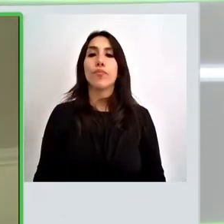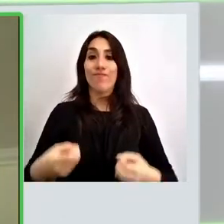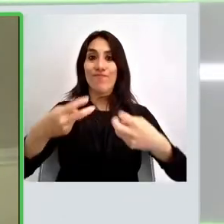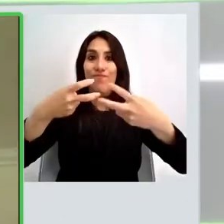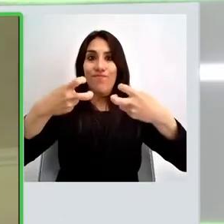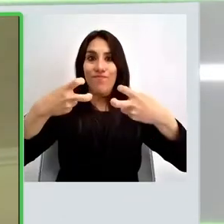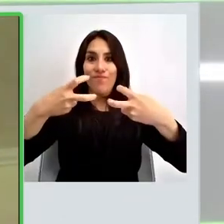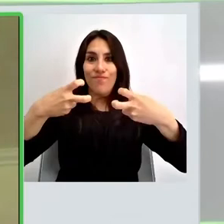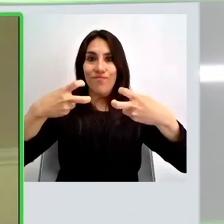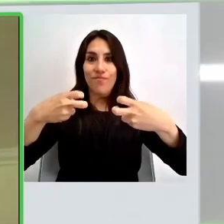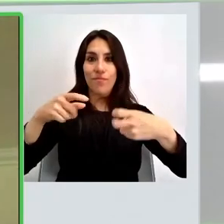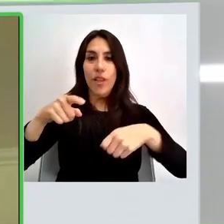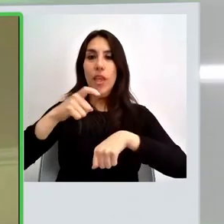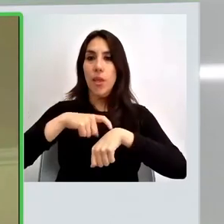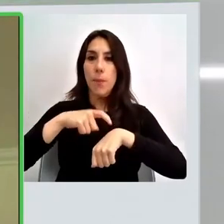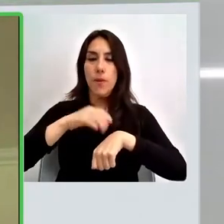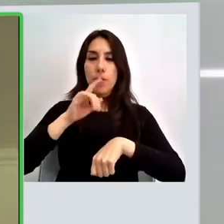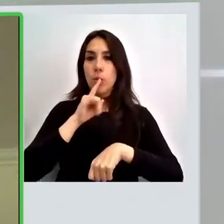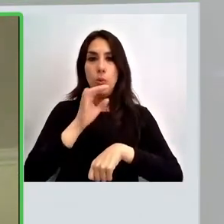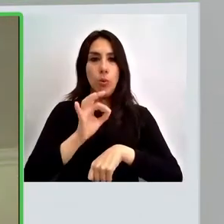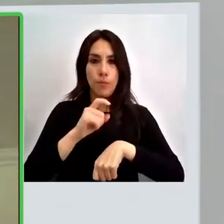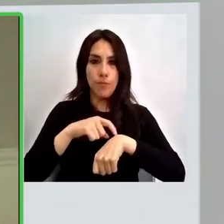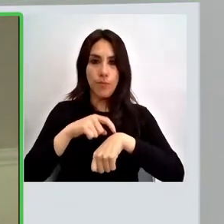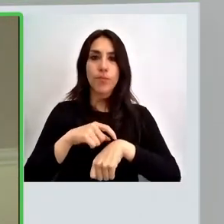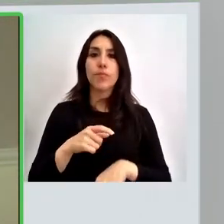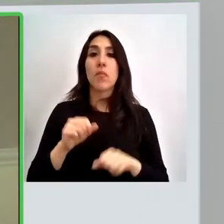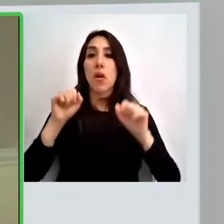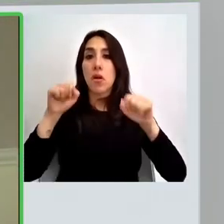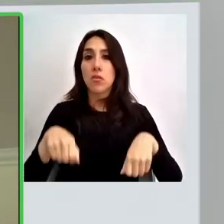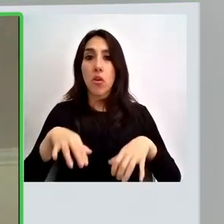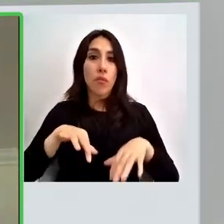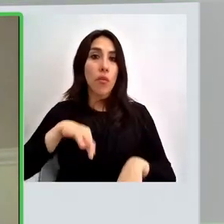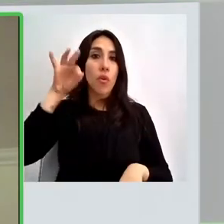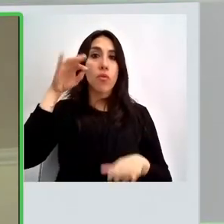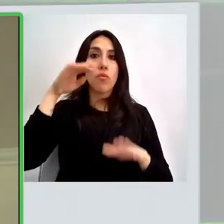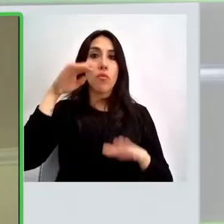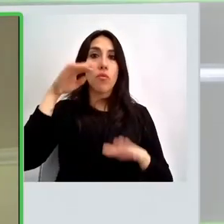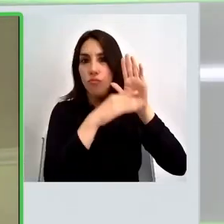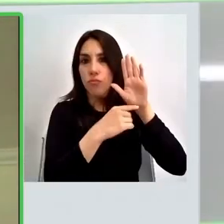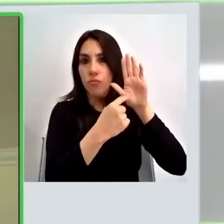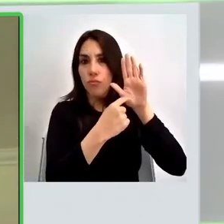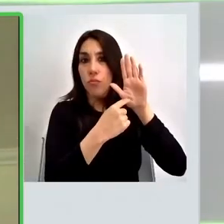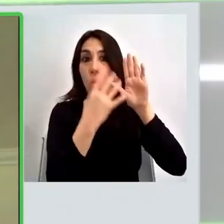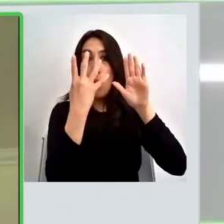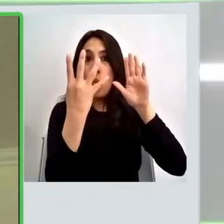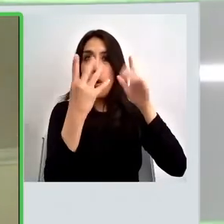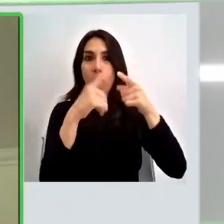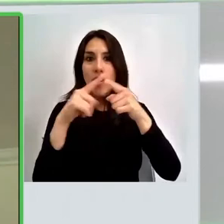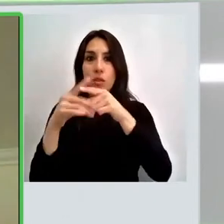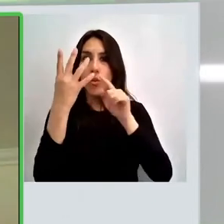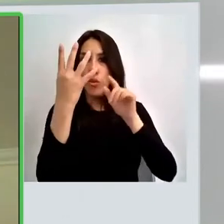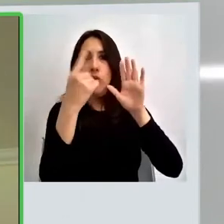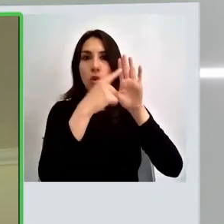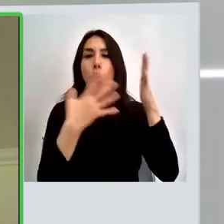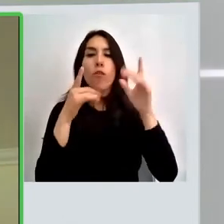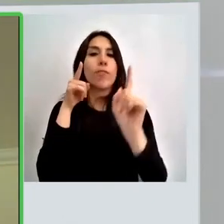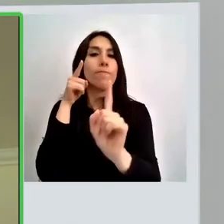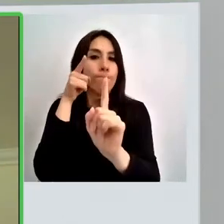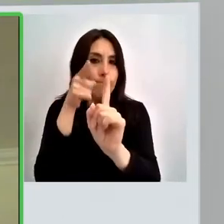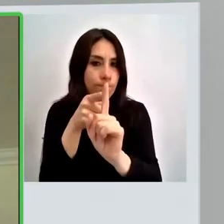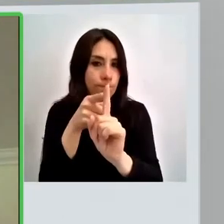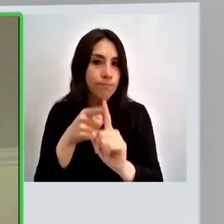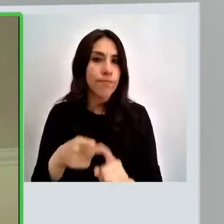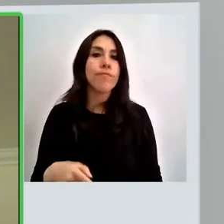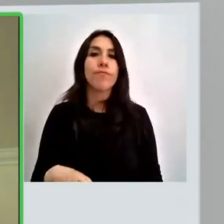son cuatro objetivos con esta ley para la discapacidad que es oportunidades iguales para